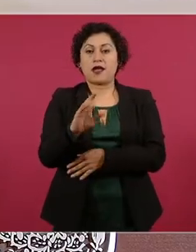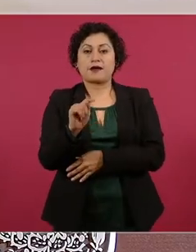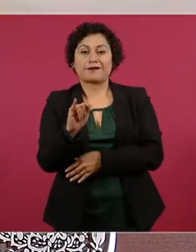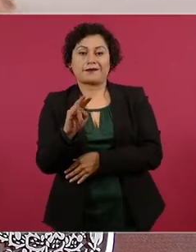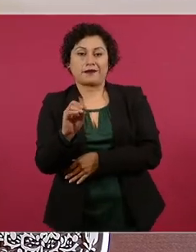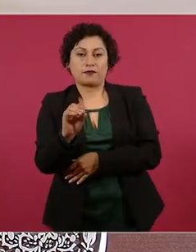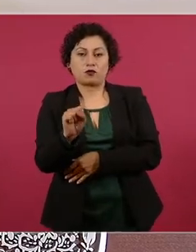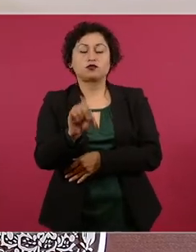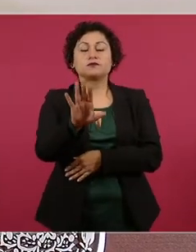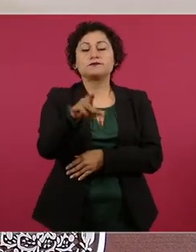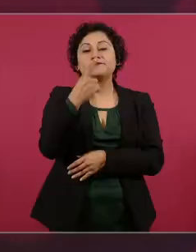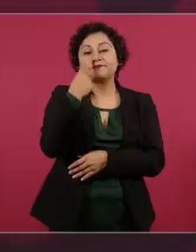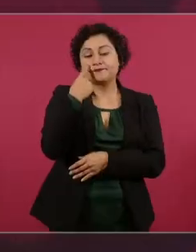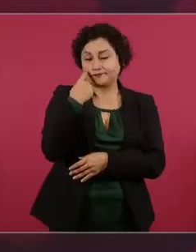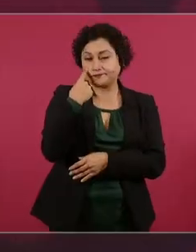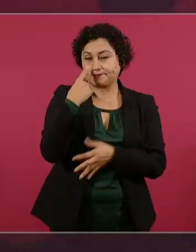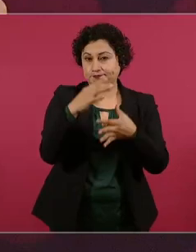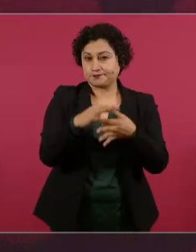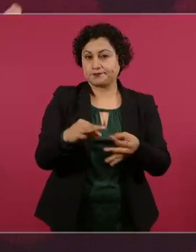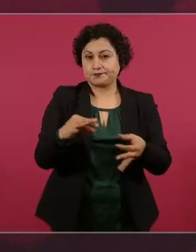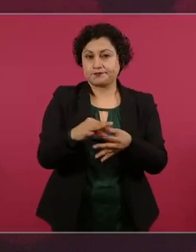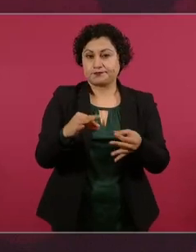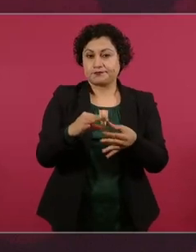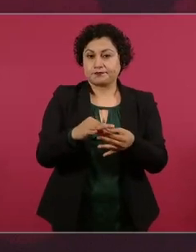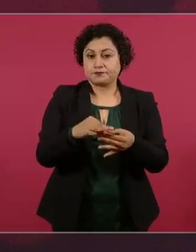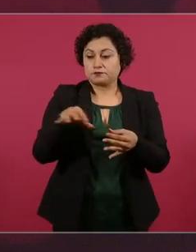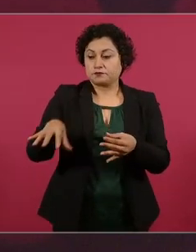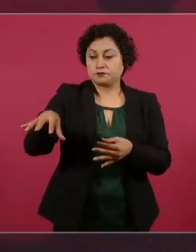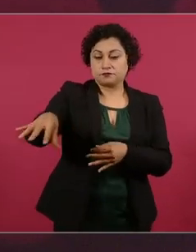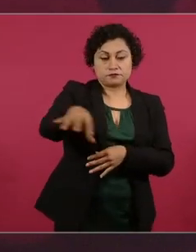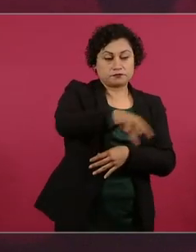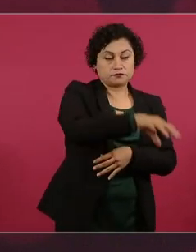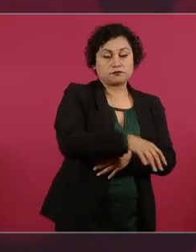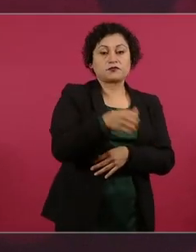Imagínense, las 6 refinerías